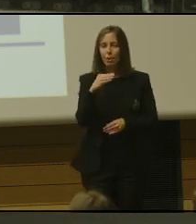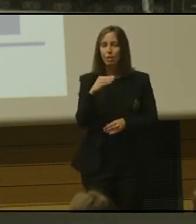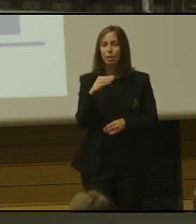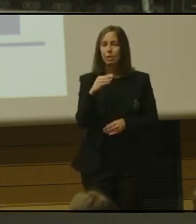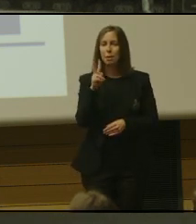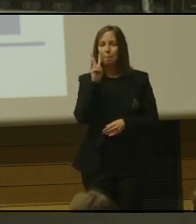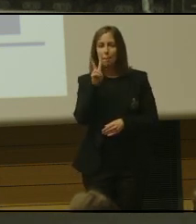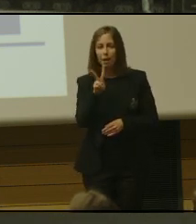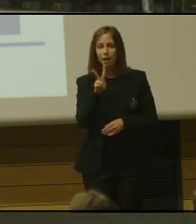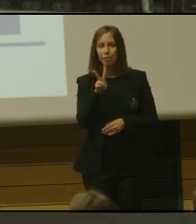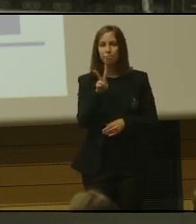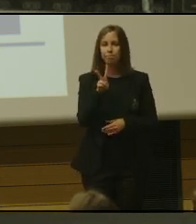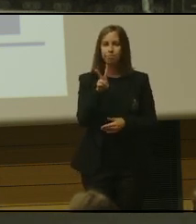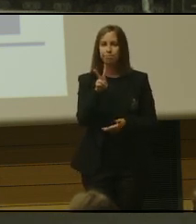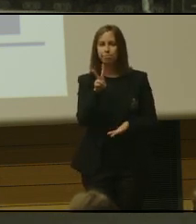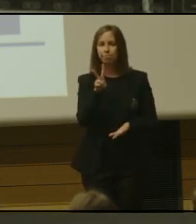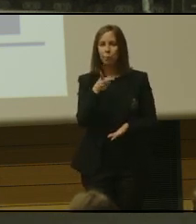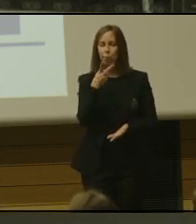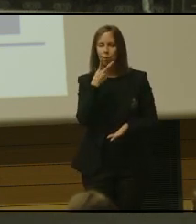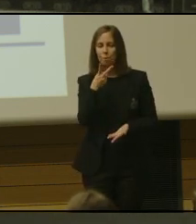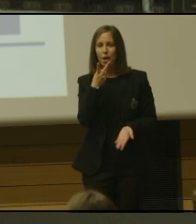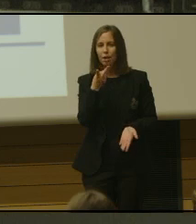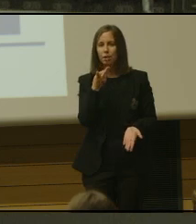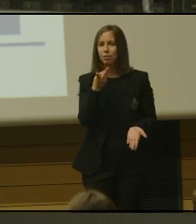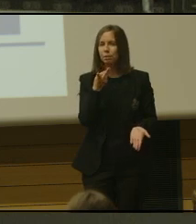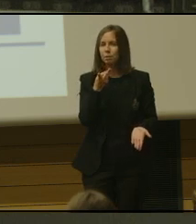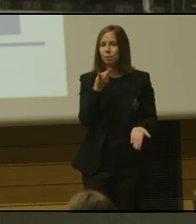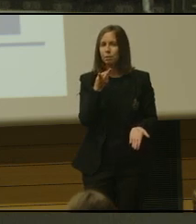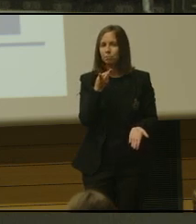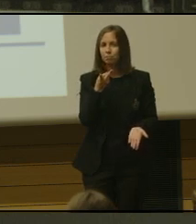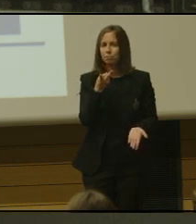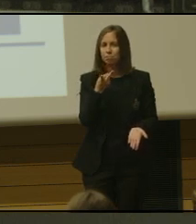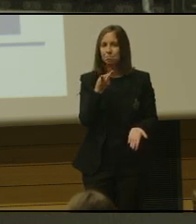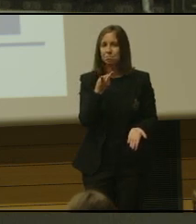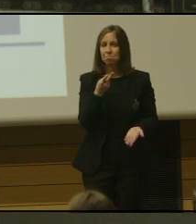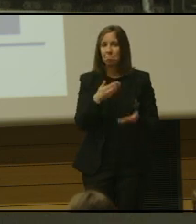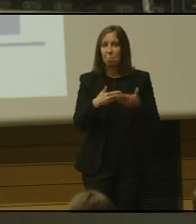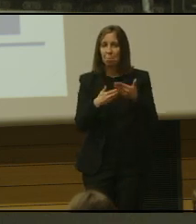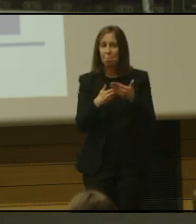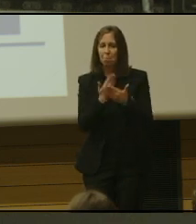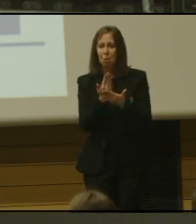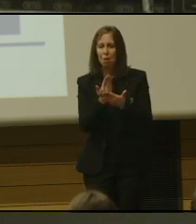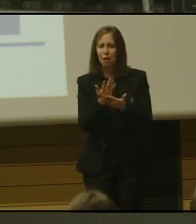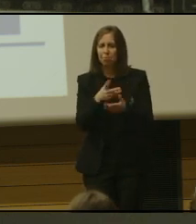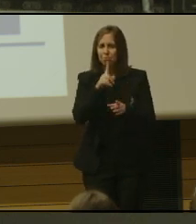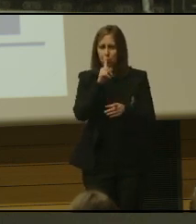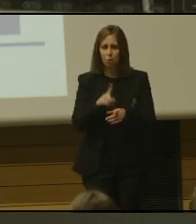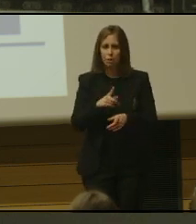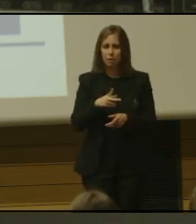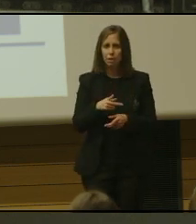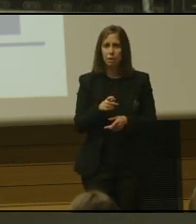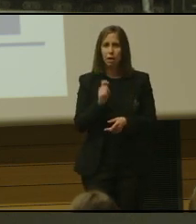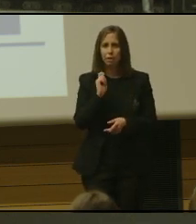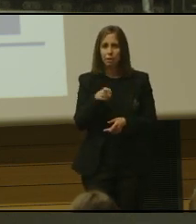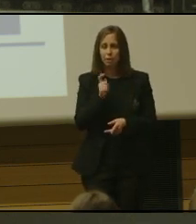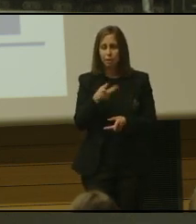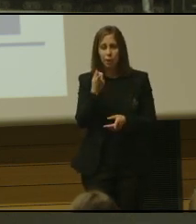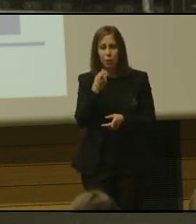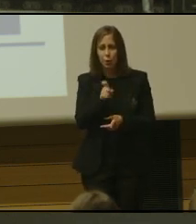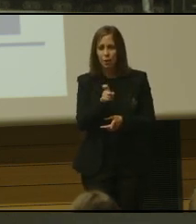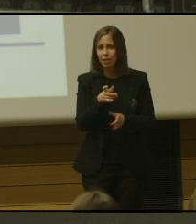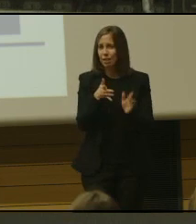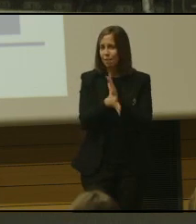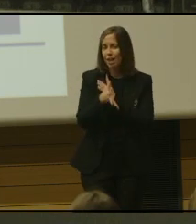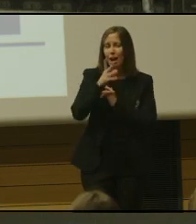jóvenes vean que fumar pues no es una moda, ni es un hábito. Realmente fumar es una adicción y como